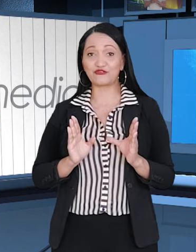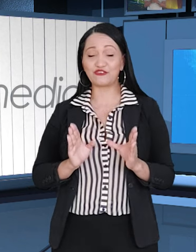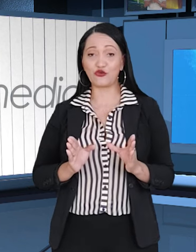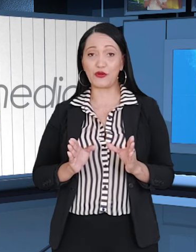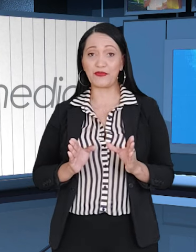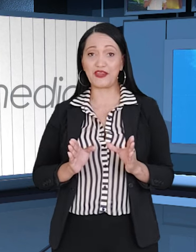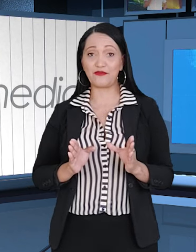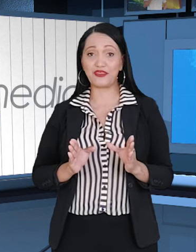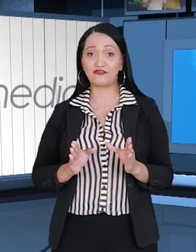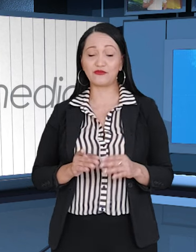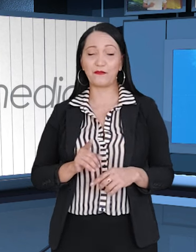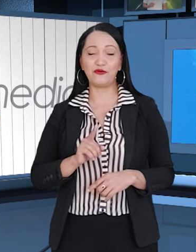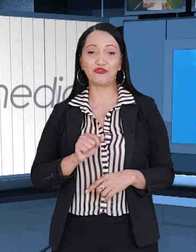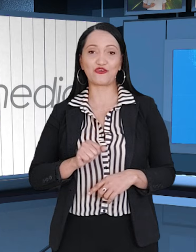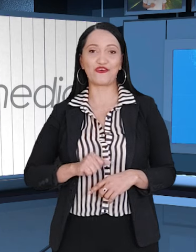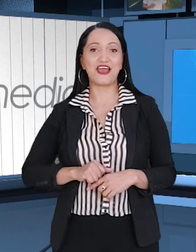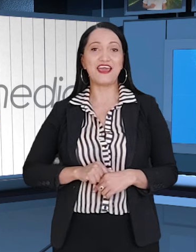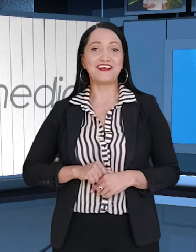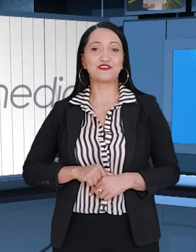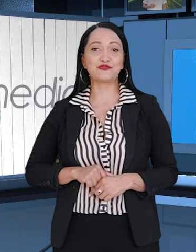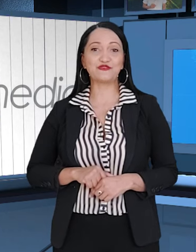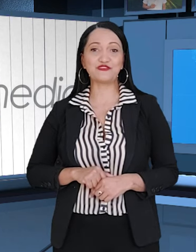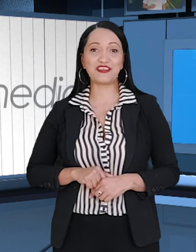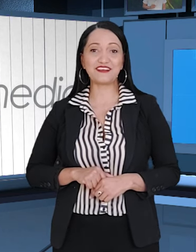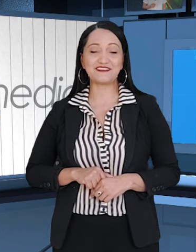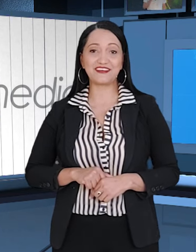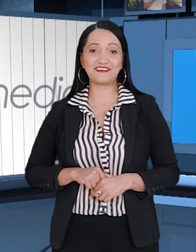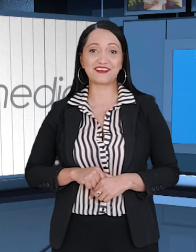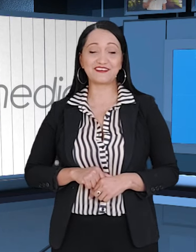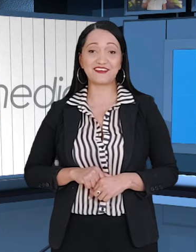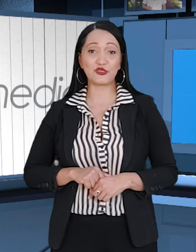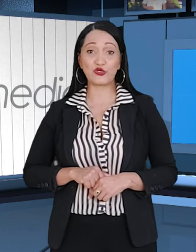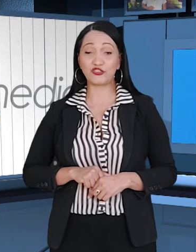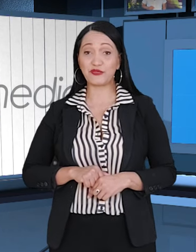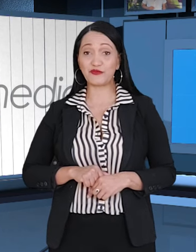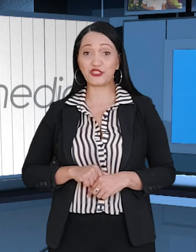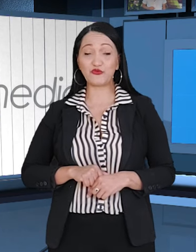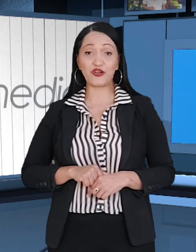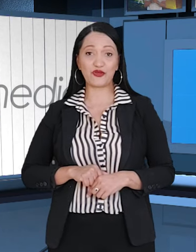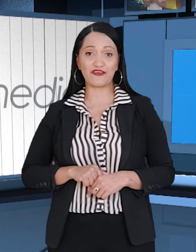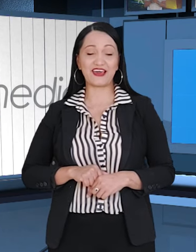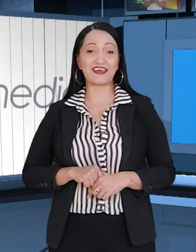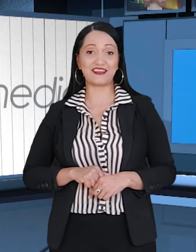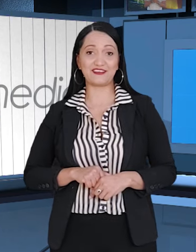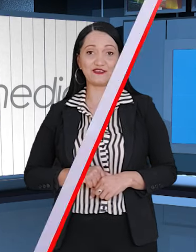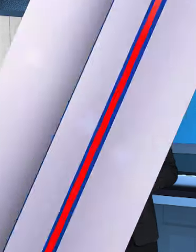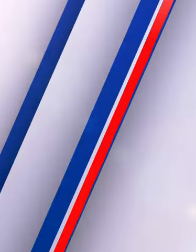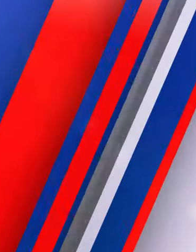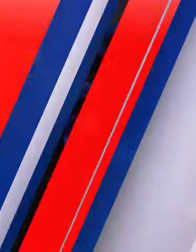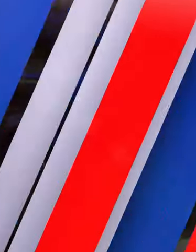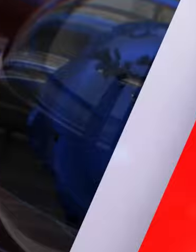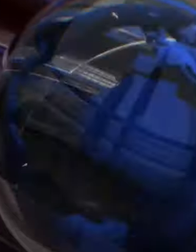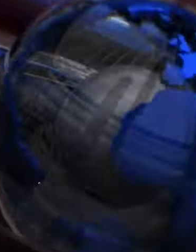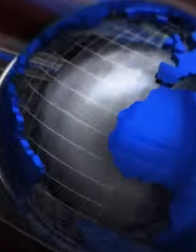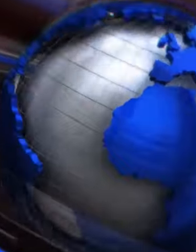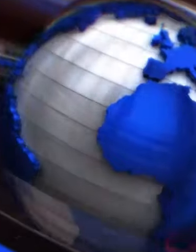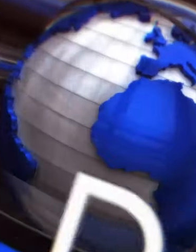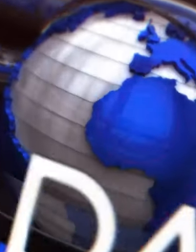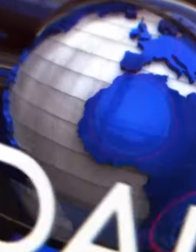síguenos en nuestro sitio web dariomedios.com. Estuvo con ustedes Iris Castillo y nos vemos en una nueva edición.